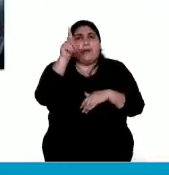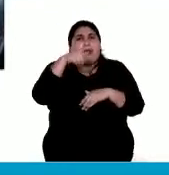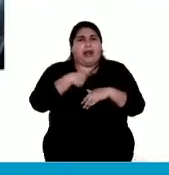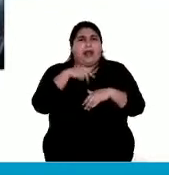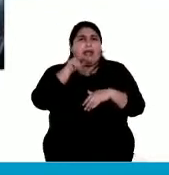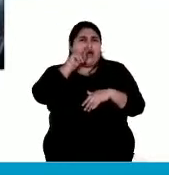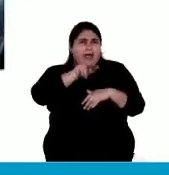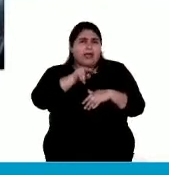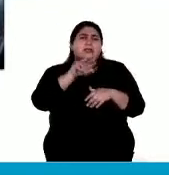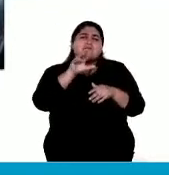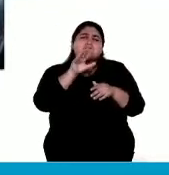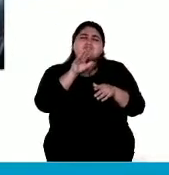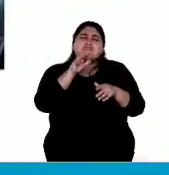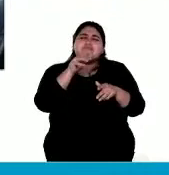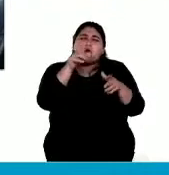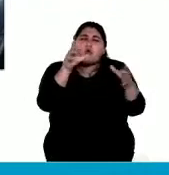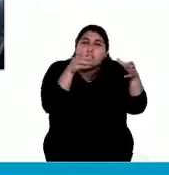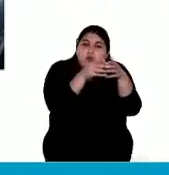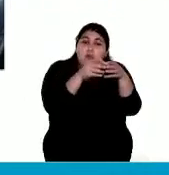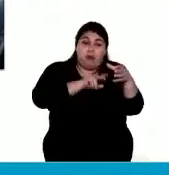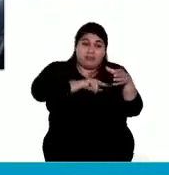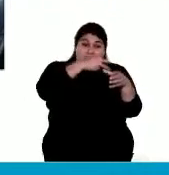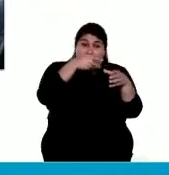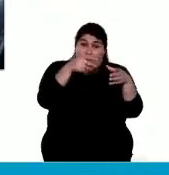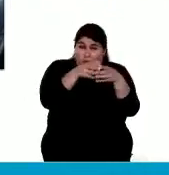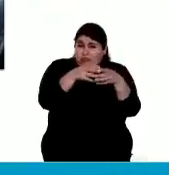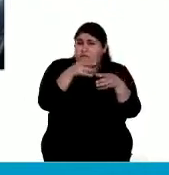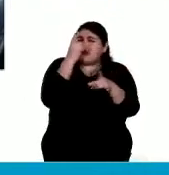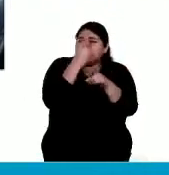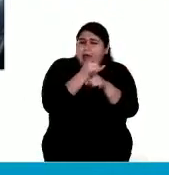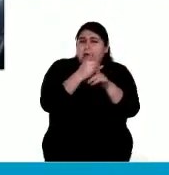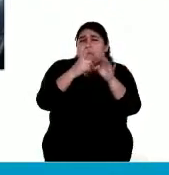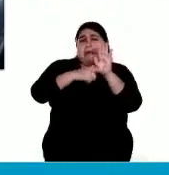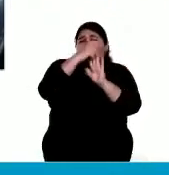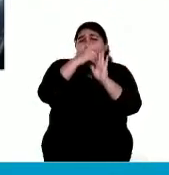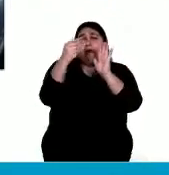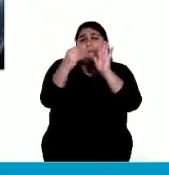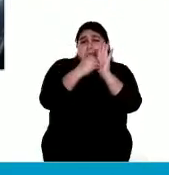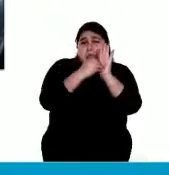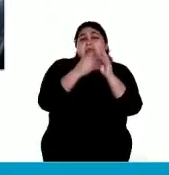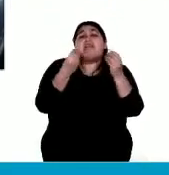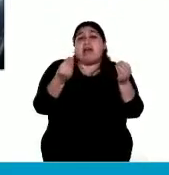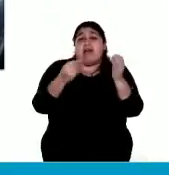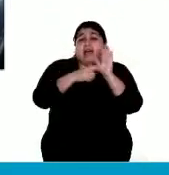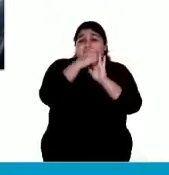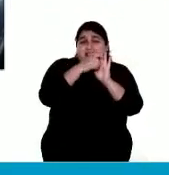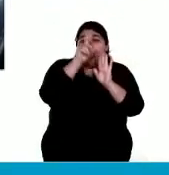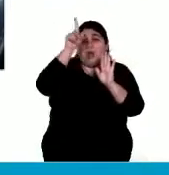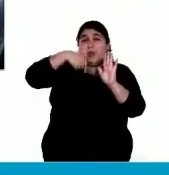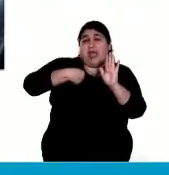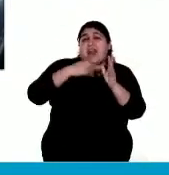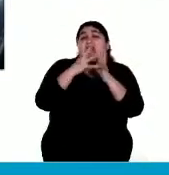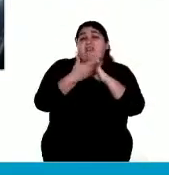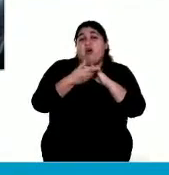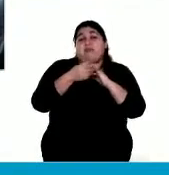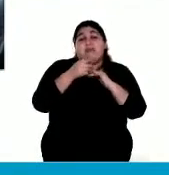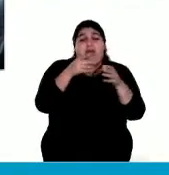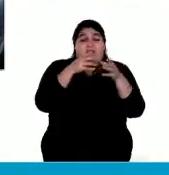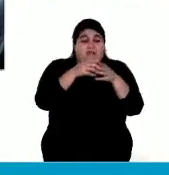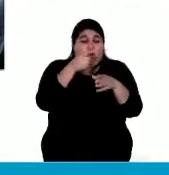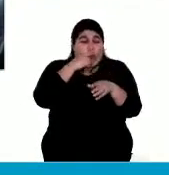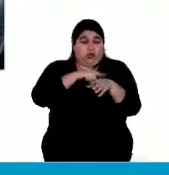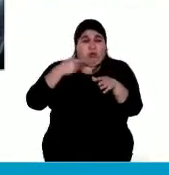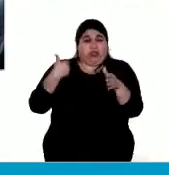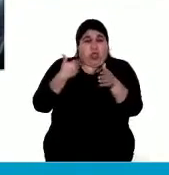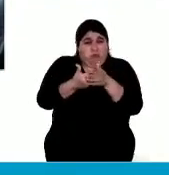esos millennials los que a través de las redes sociales hicieron la convocatoria a la protesta que vimos en los últimos días,